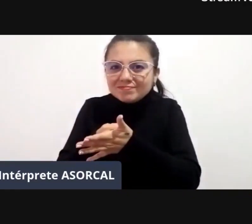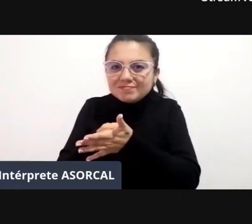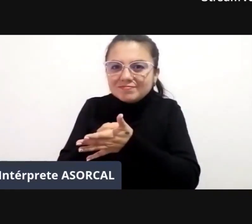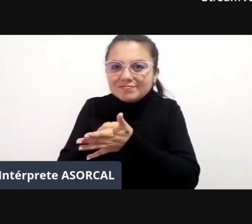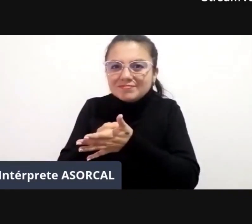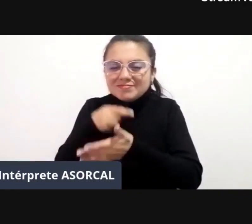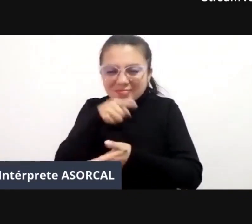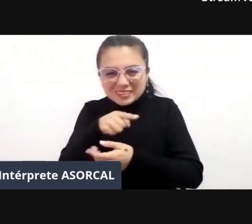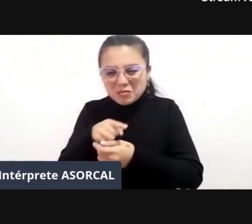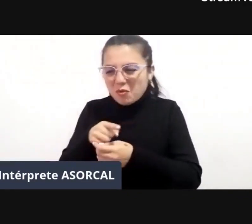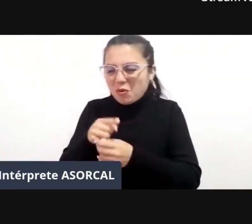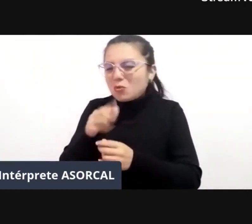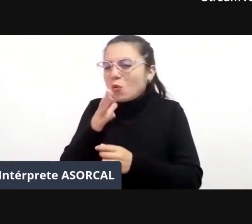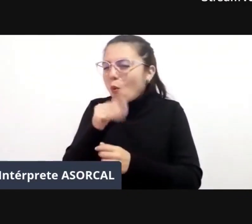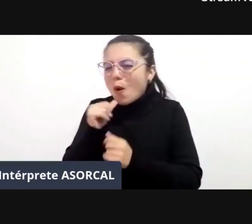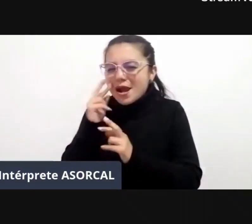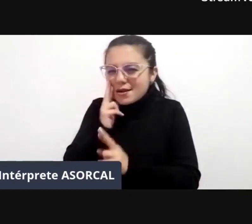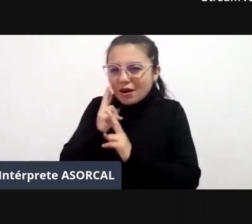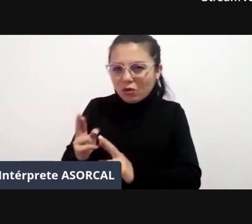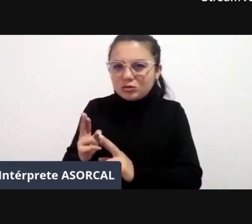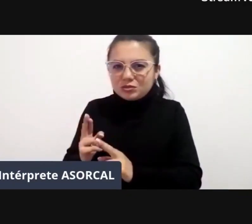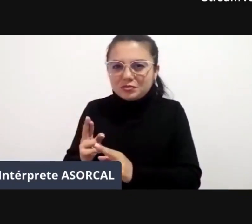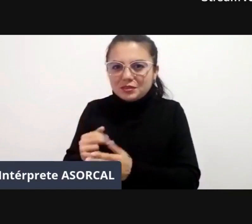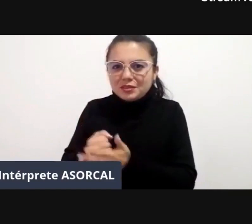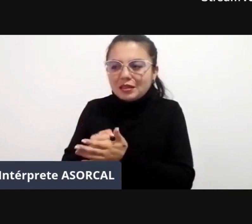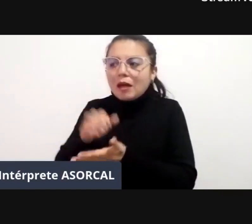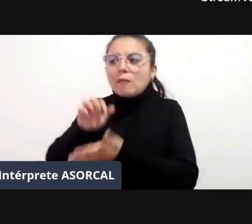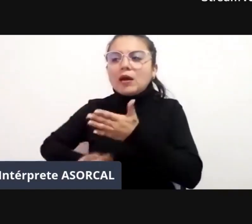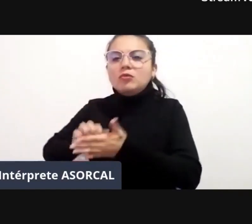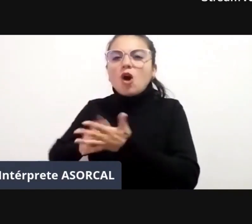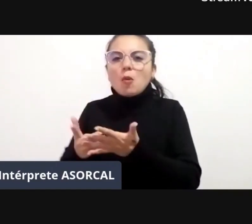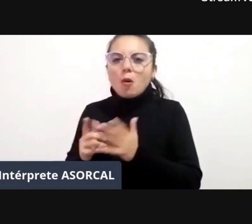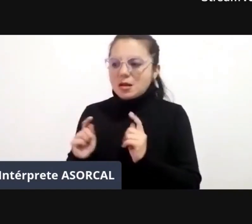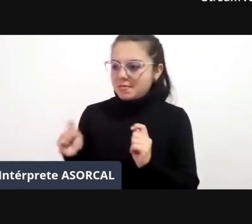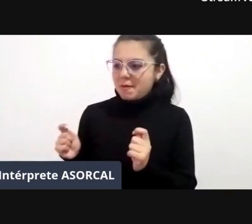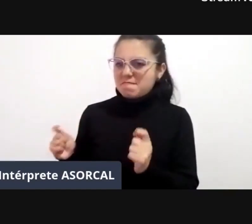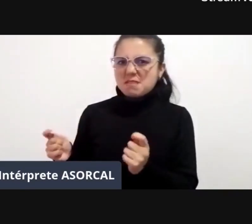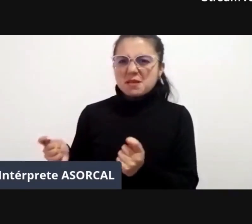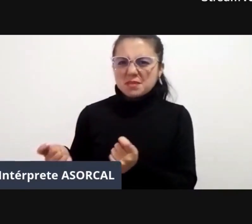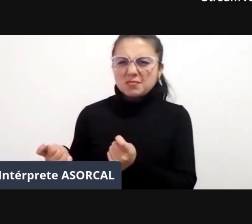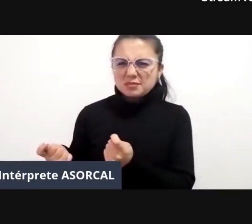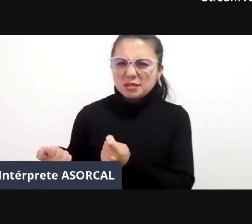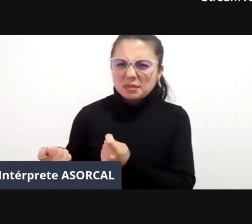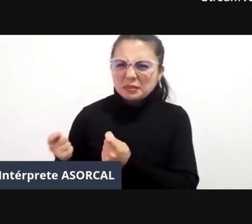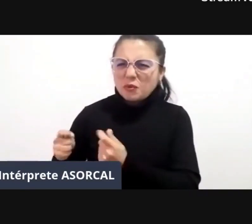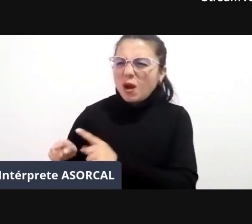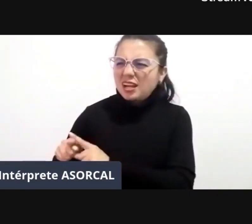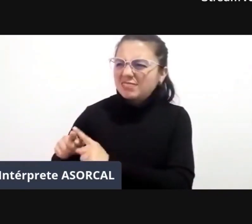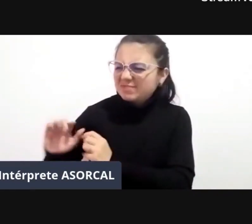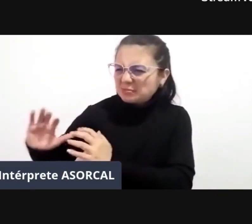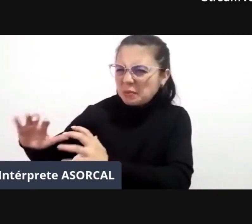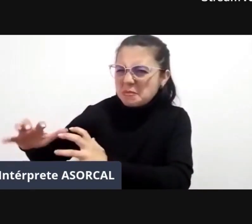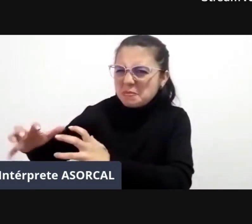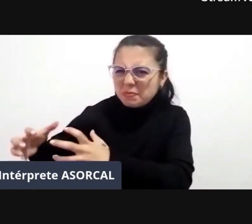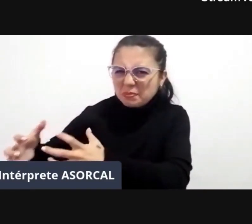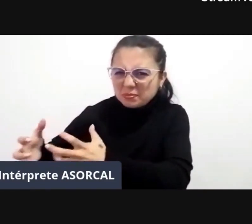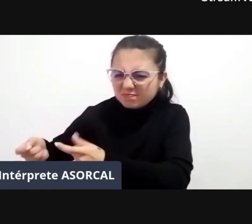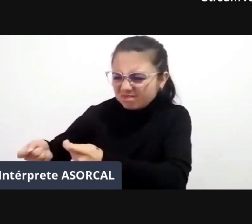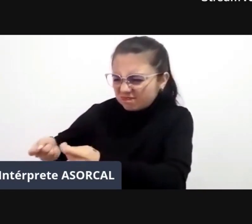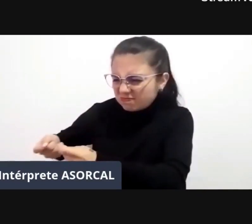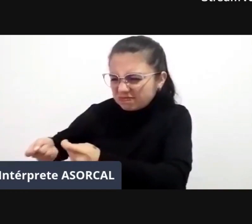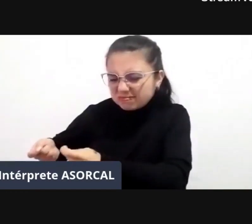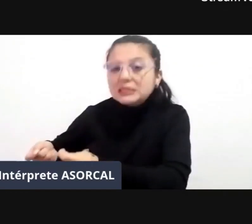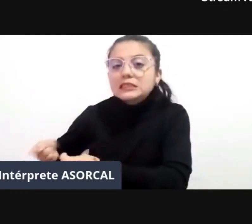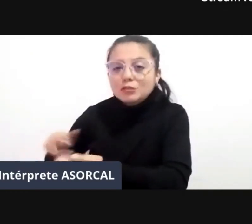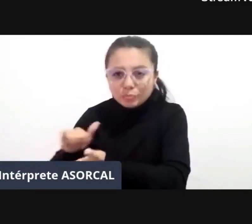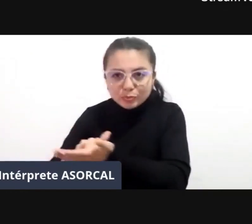descrédito por medio de una represión cada vez más tenaz y más cruenta, que las llevó a las Fuerzas Armadas a una